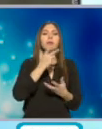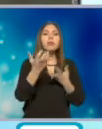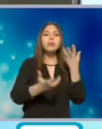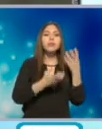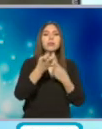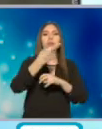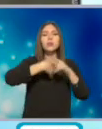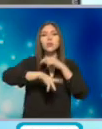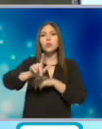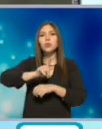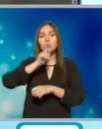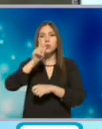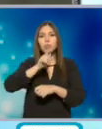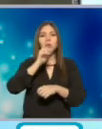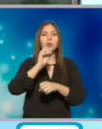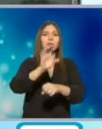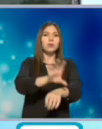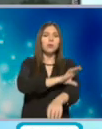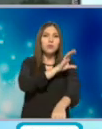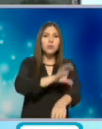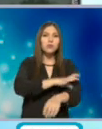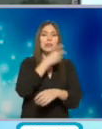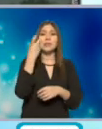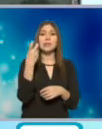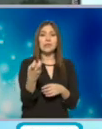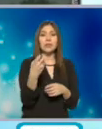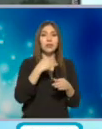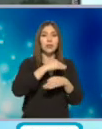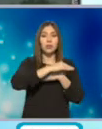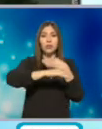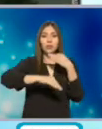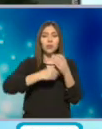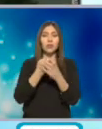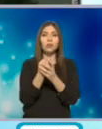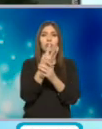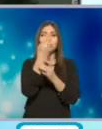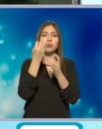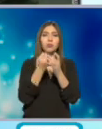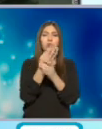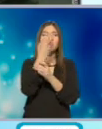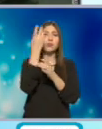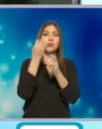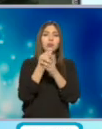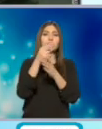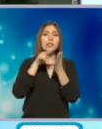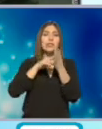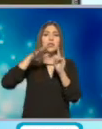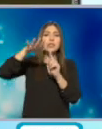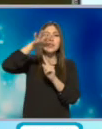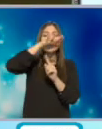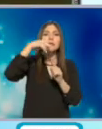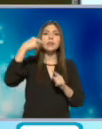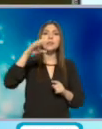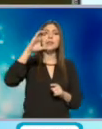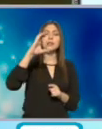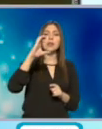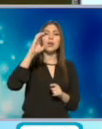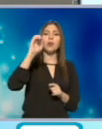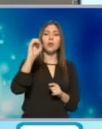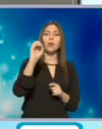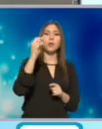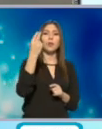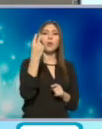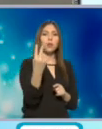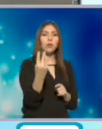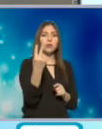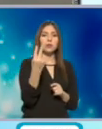automotores que queman combustible fósil y toda esa combustión genera CO2, que es el gas que se ha tomado